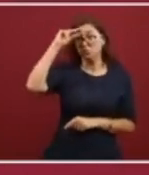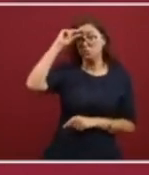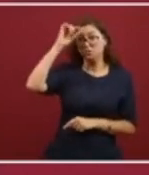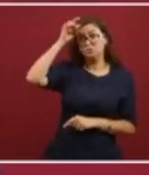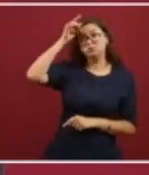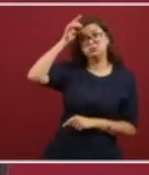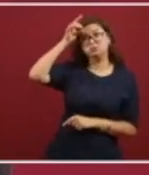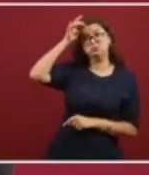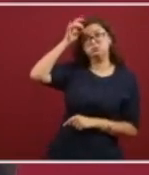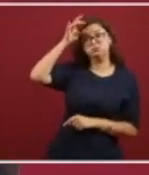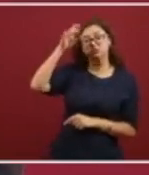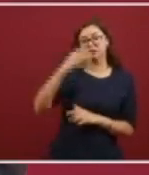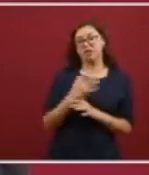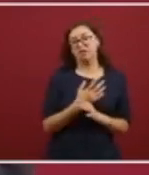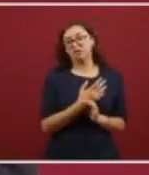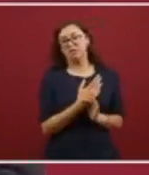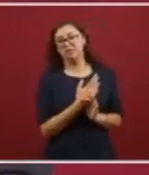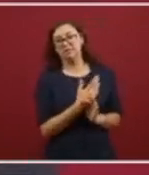opinan eso.